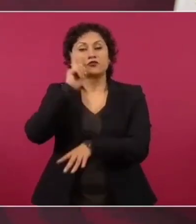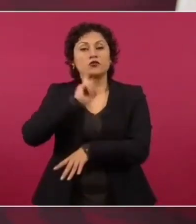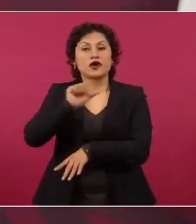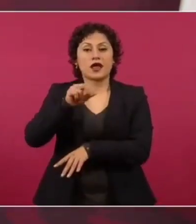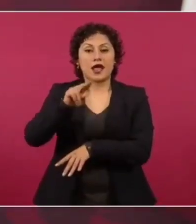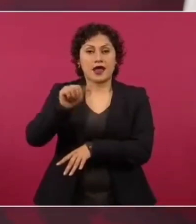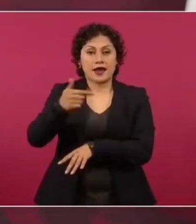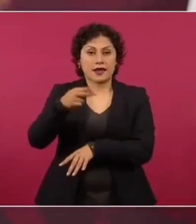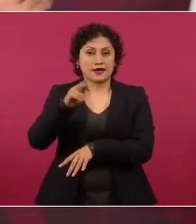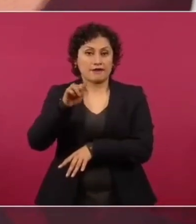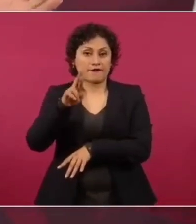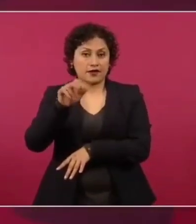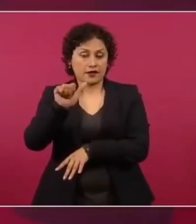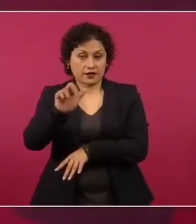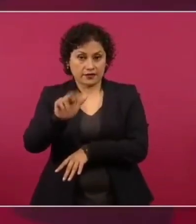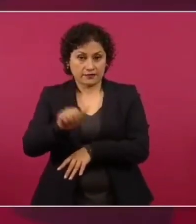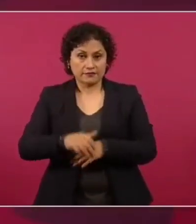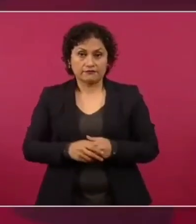Entonces,